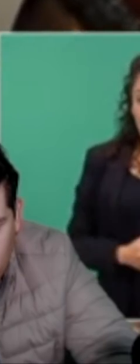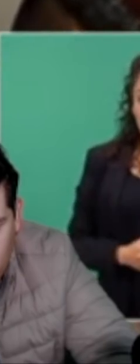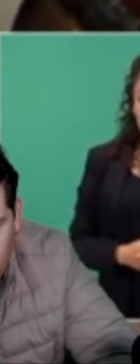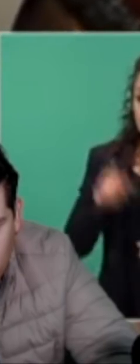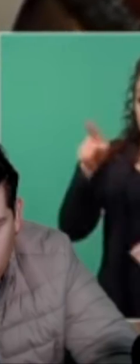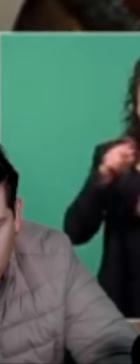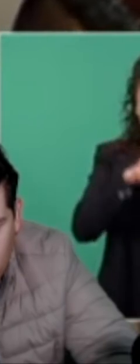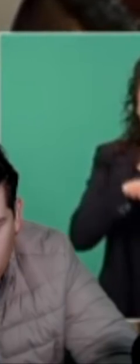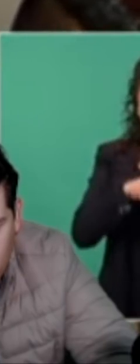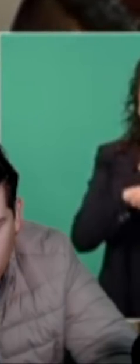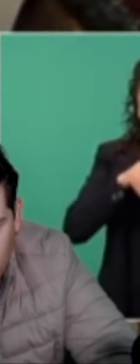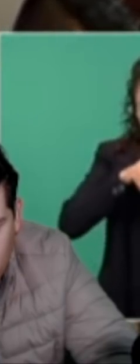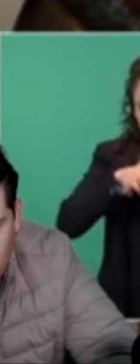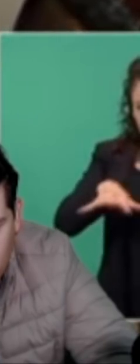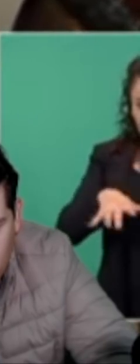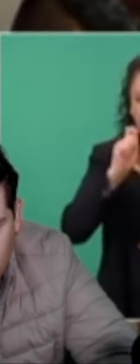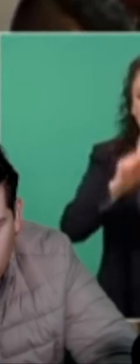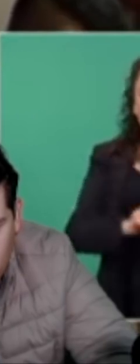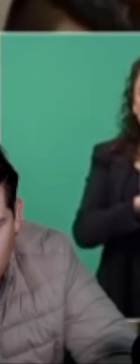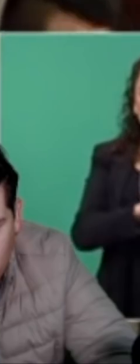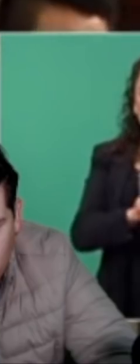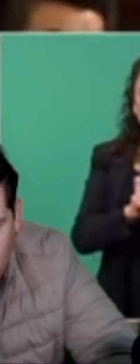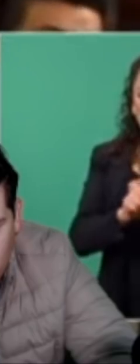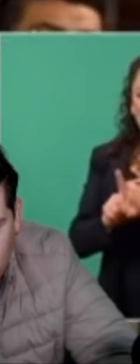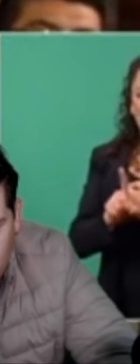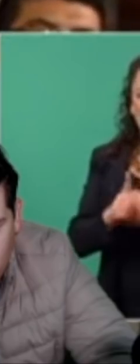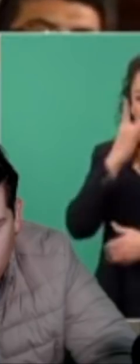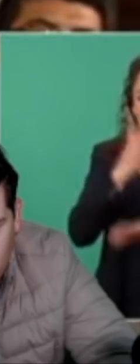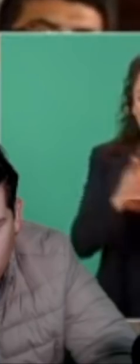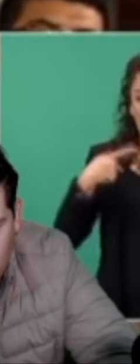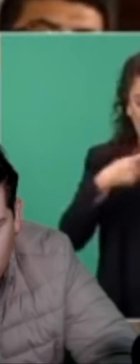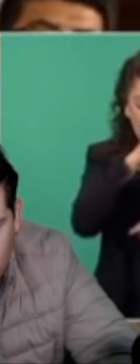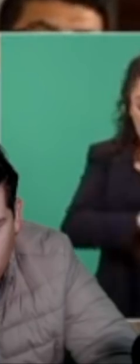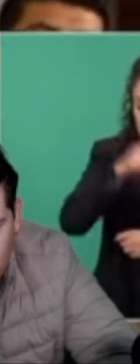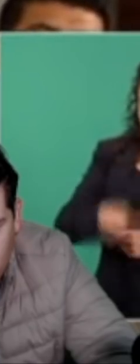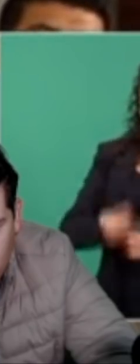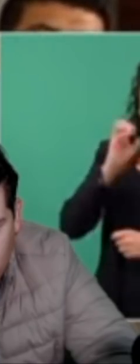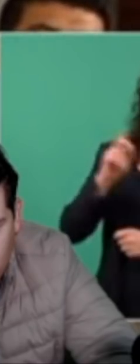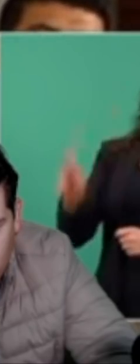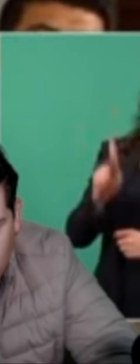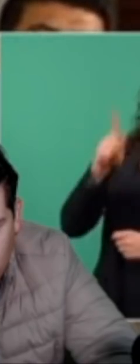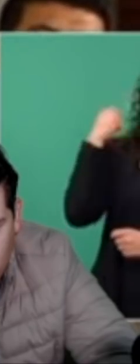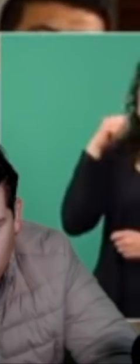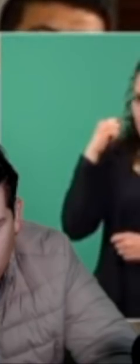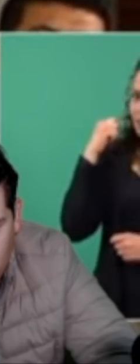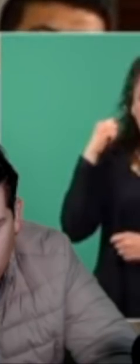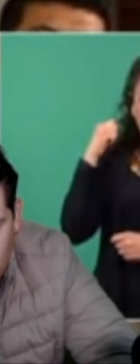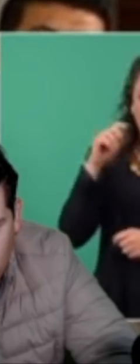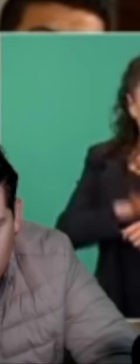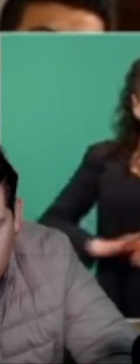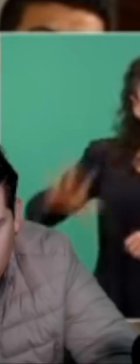problemas que afectan no solo a los protagonistas de esta serie, ni al pueblo de Tabasco, sino también a todo el país.